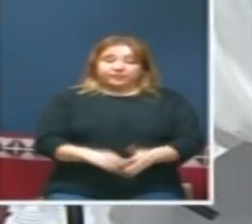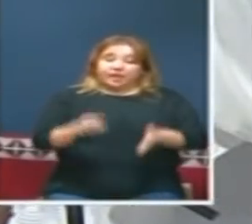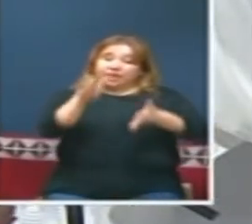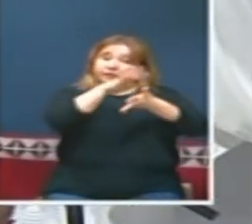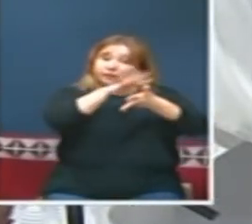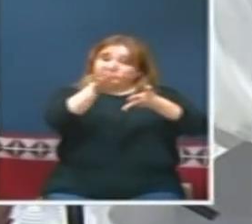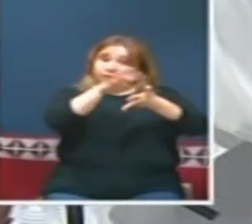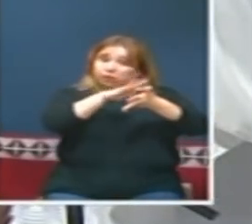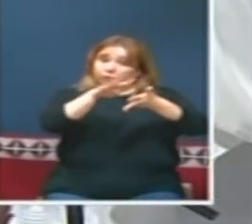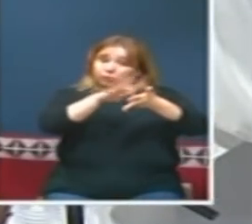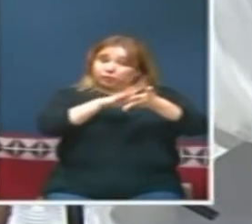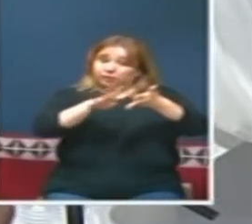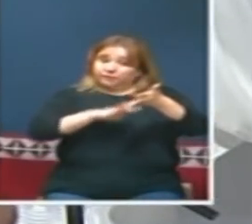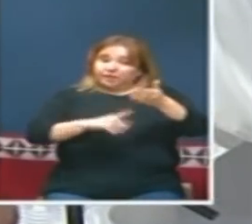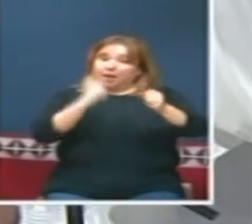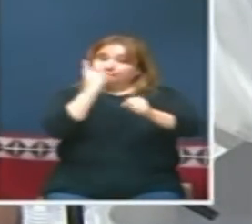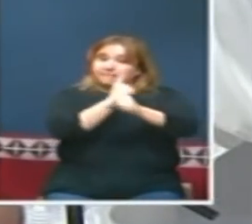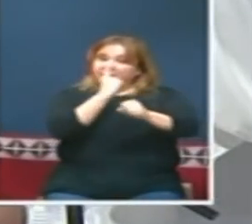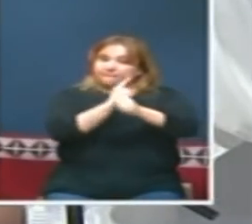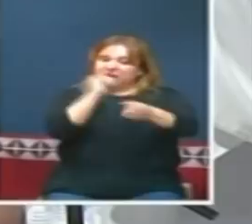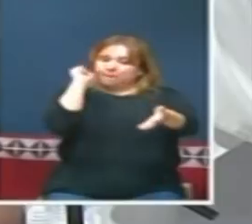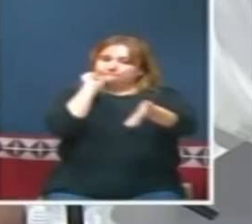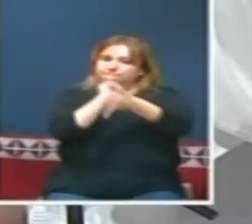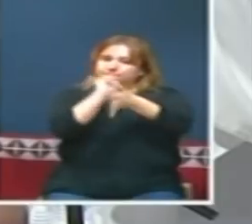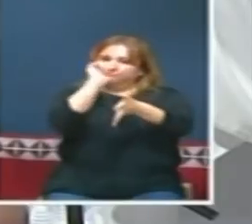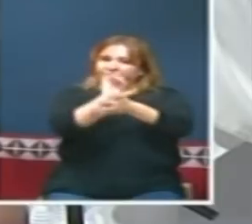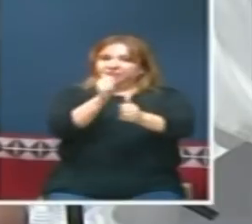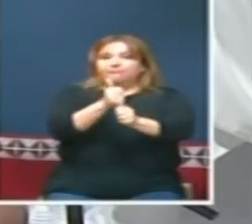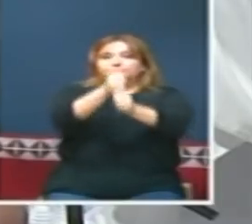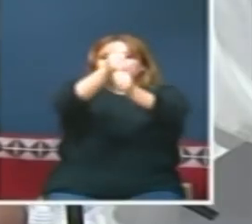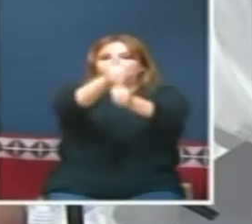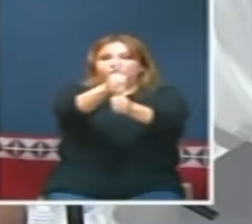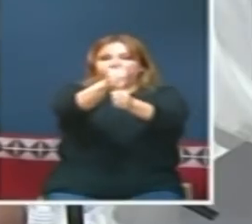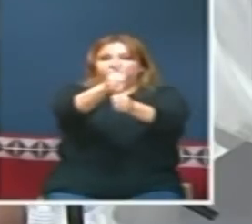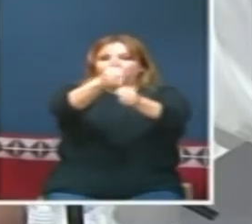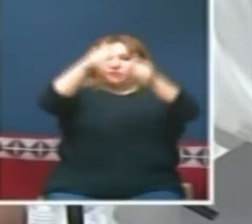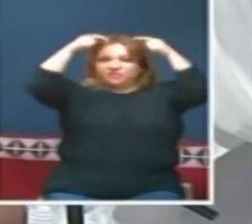Lectura de la primera carta del apóstol San Pedro.